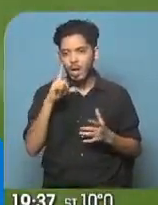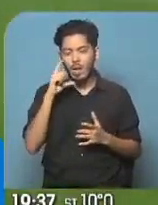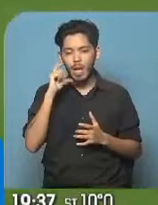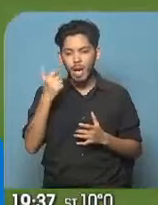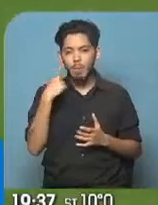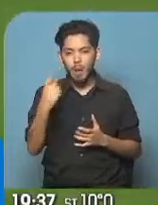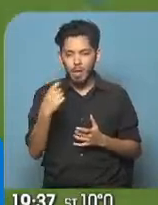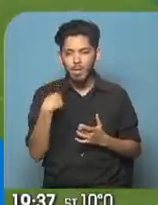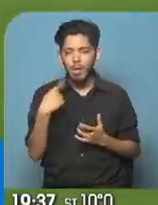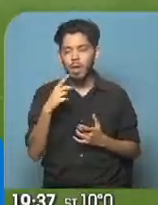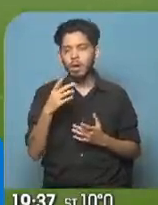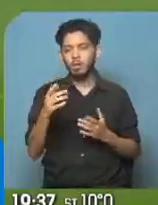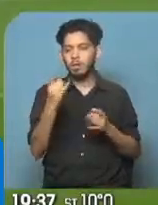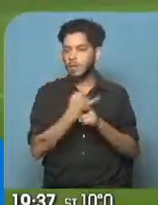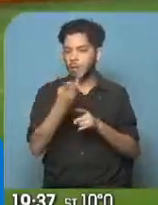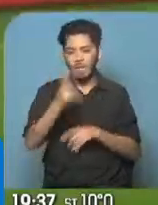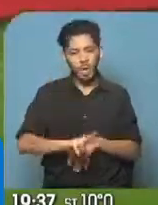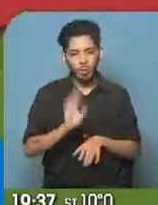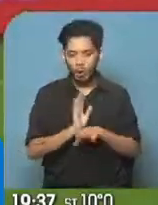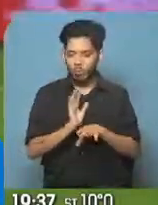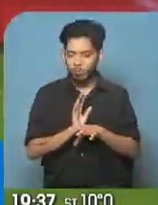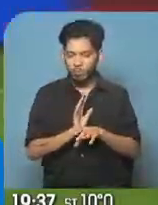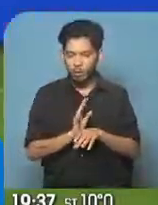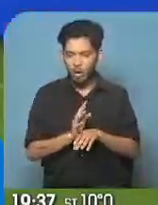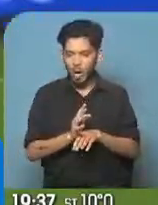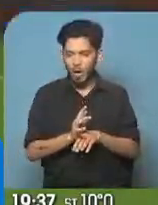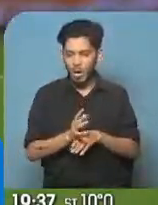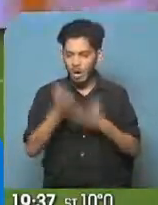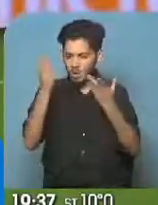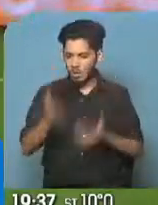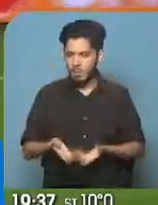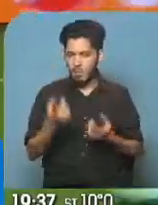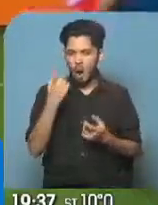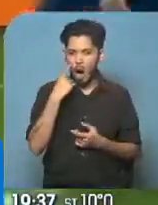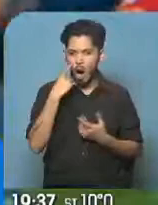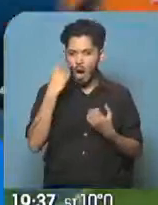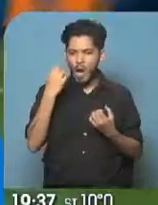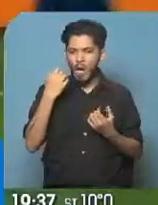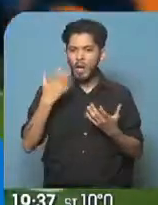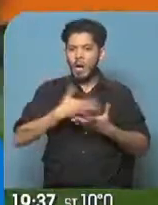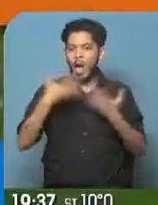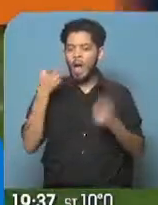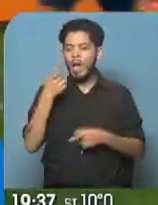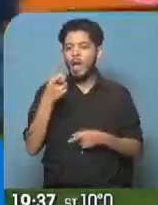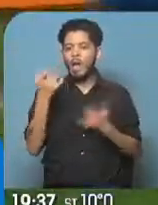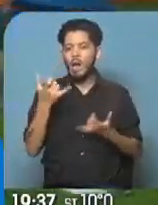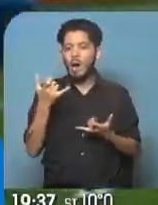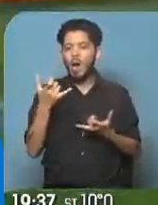tenido que conformar con quedar por detrás del argentino, este ídolo que ha tenido el conjunto